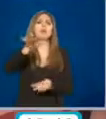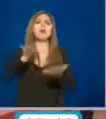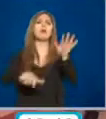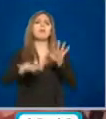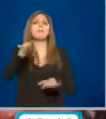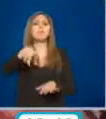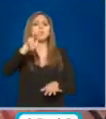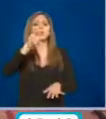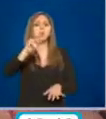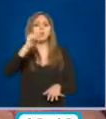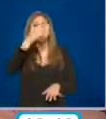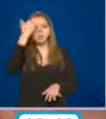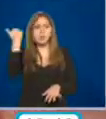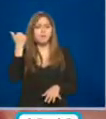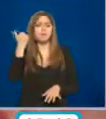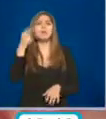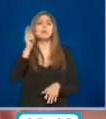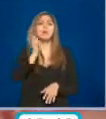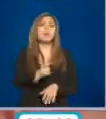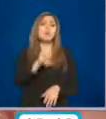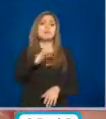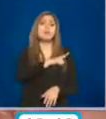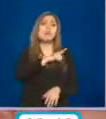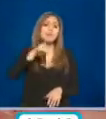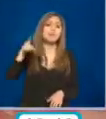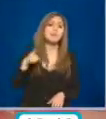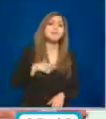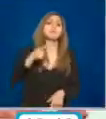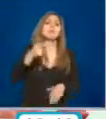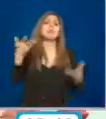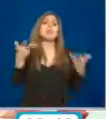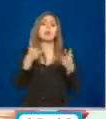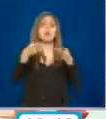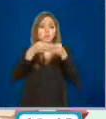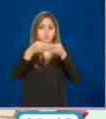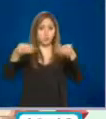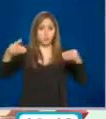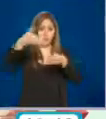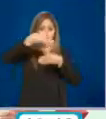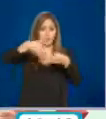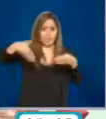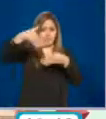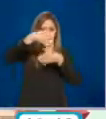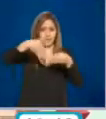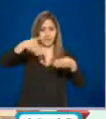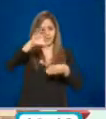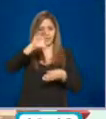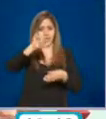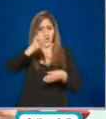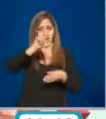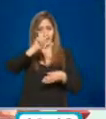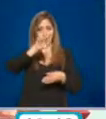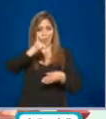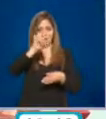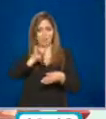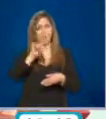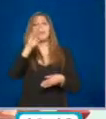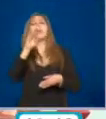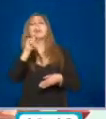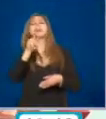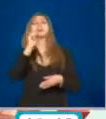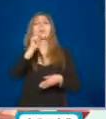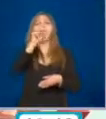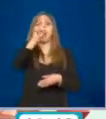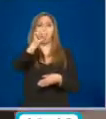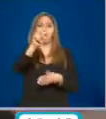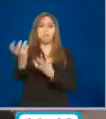les vamos a decir. Sí. Tenemos que blanquear nuestra calabaza. ¿Cómo es esto? En una olla, en una cacerola con agua hirviendo, vamos a cortar